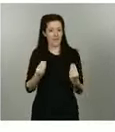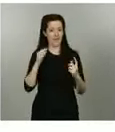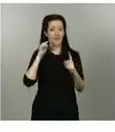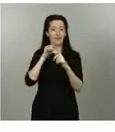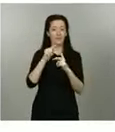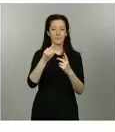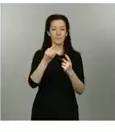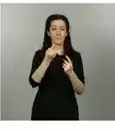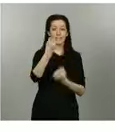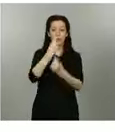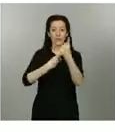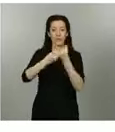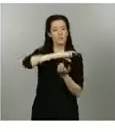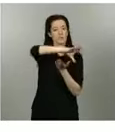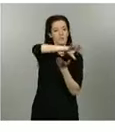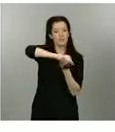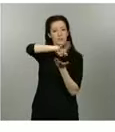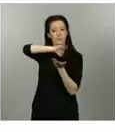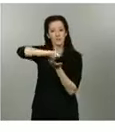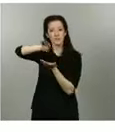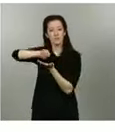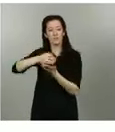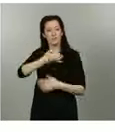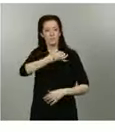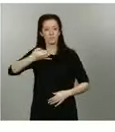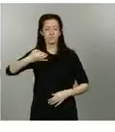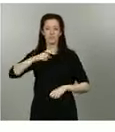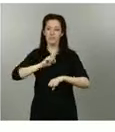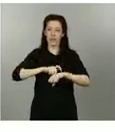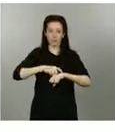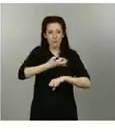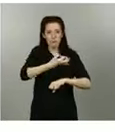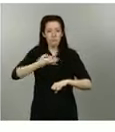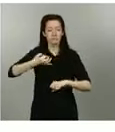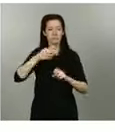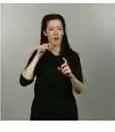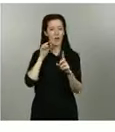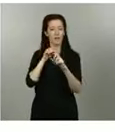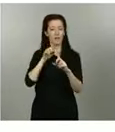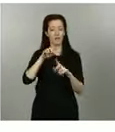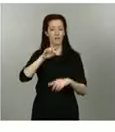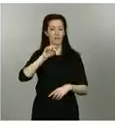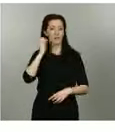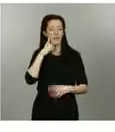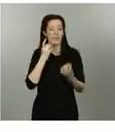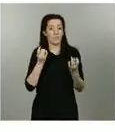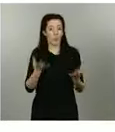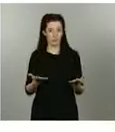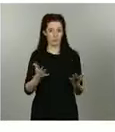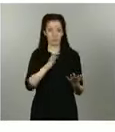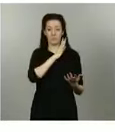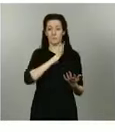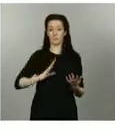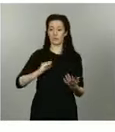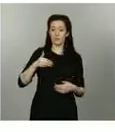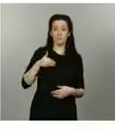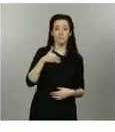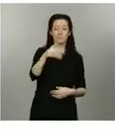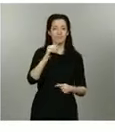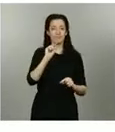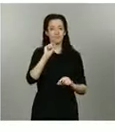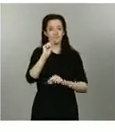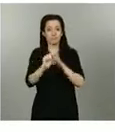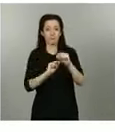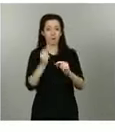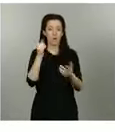forma oportuna, a tiempo, para poder reaccionar de la forma más precoz ante cualquier posible rebrote que nos estropee la evolución favorable